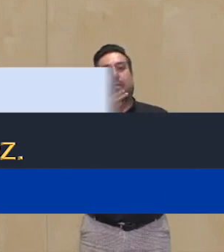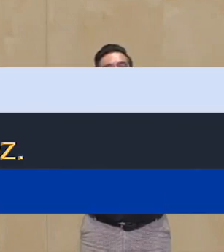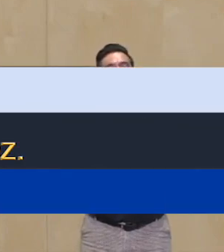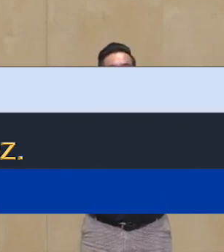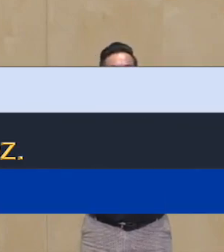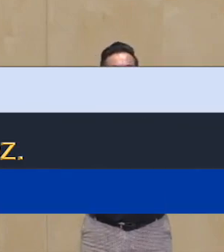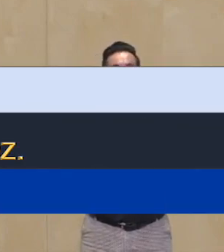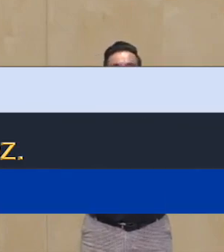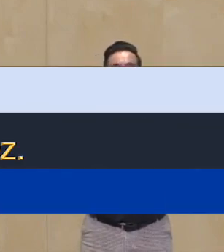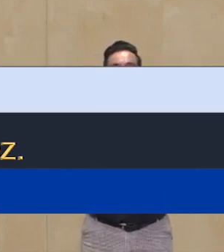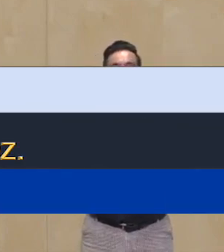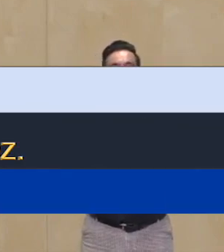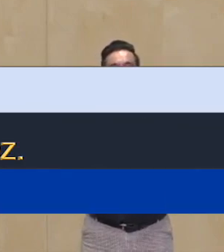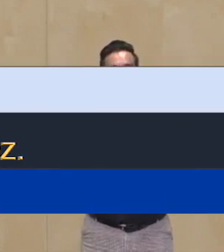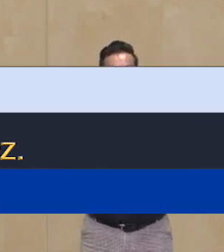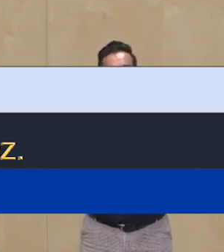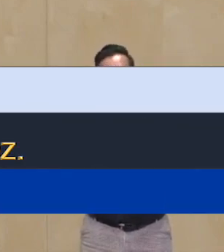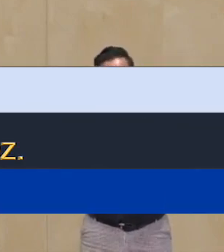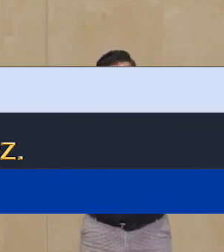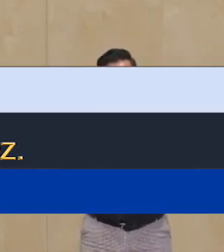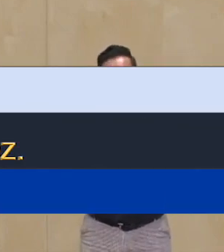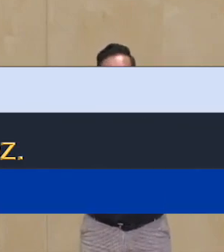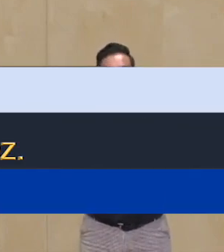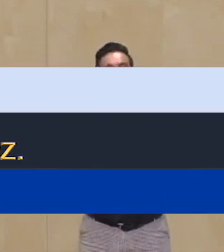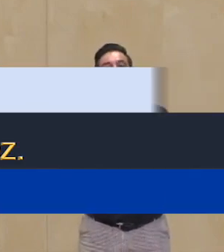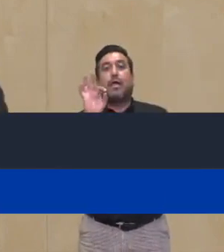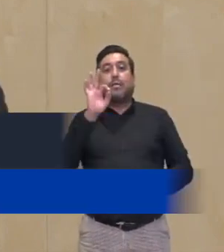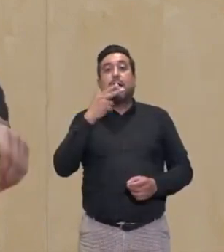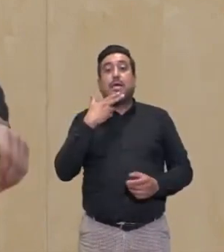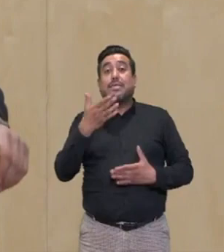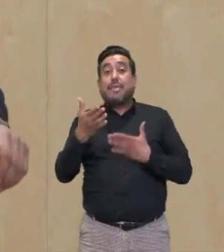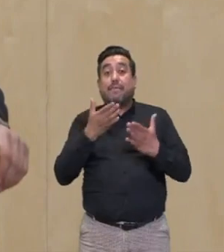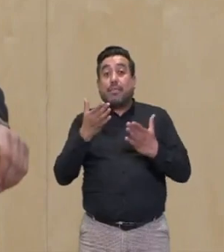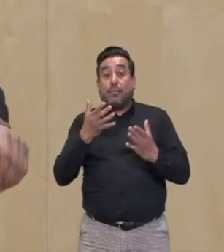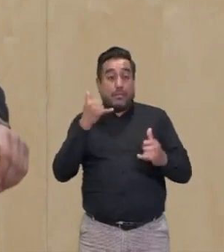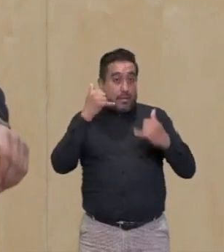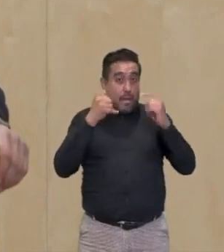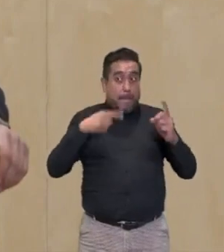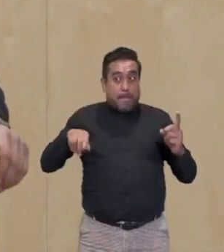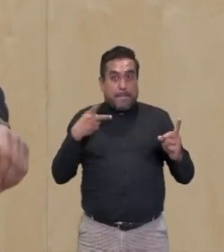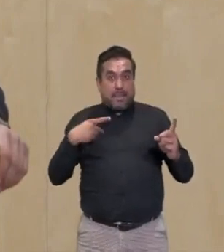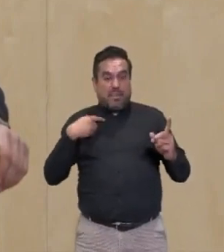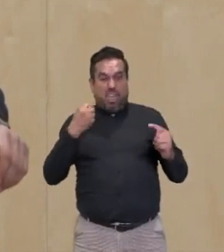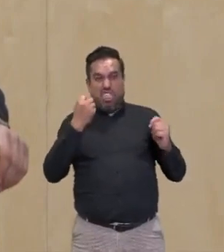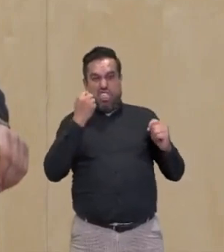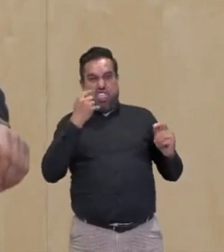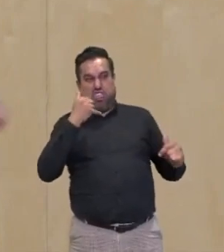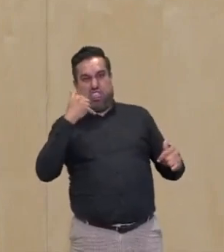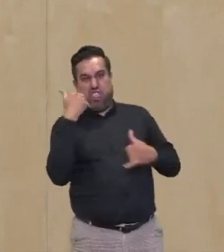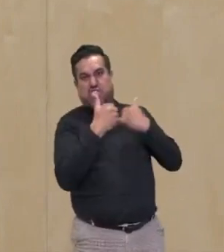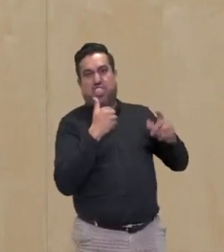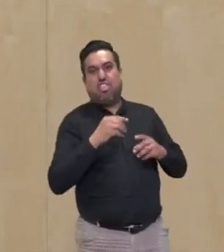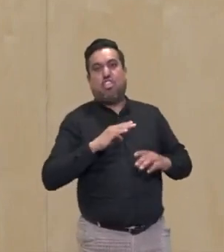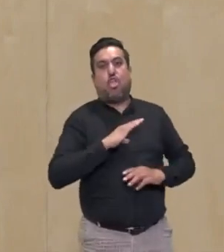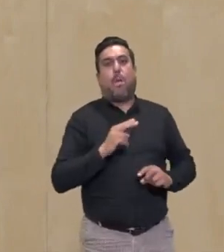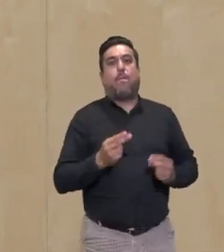Grupo Parlamentario del Partido Verde proponemos considerar como delitos contra el servicio de emergencia a quien dolosamente realice una llamada de broma